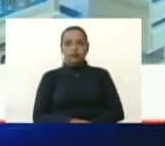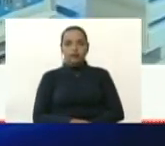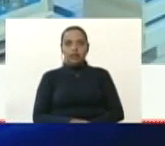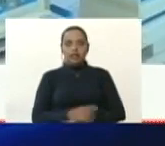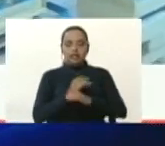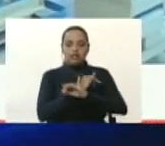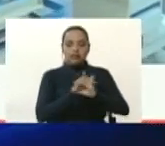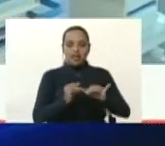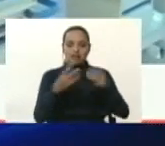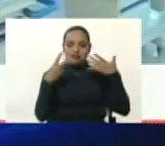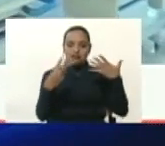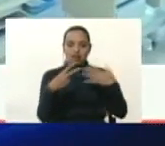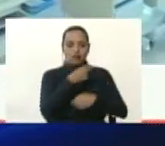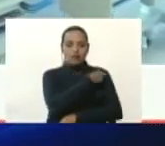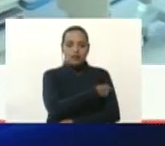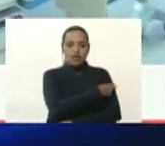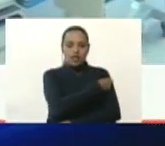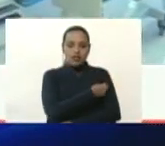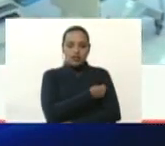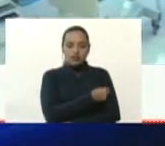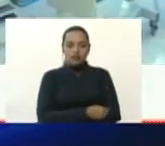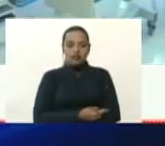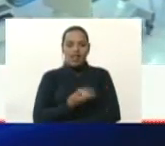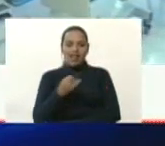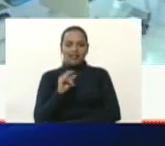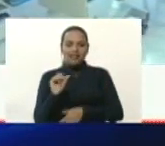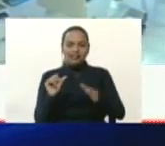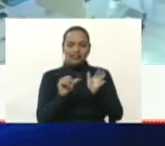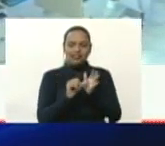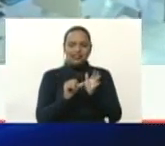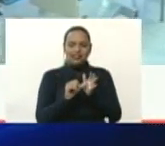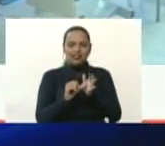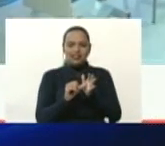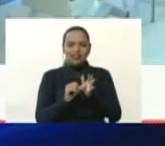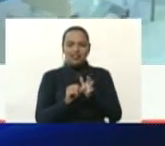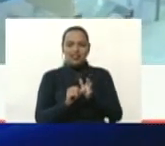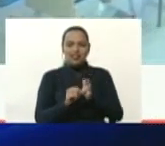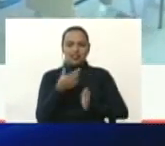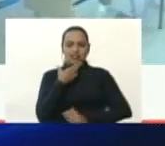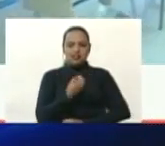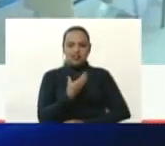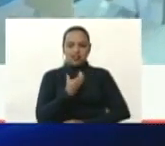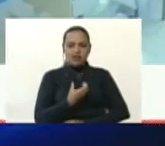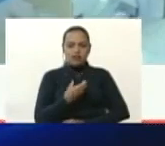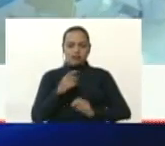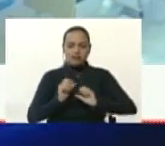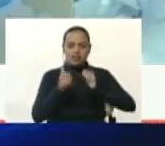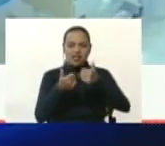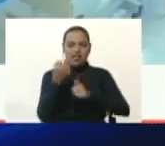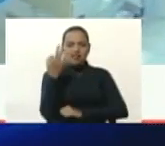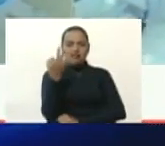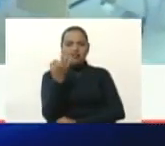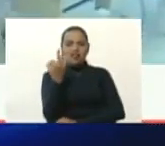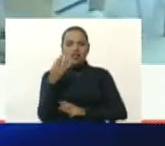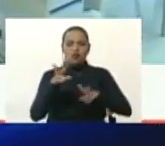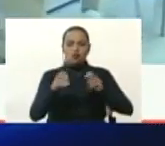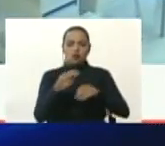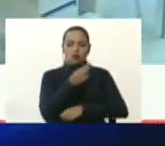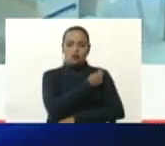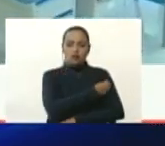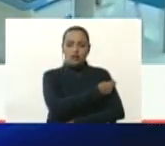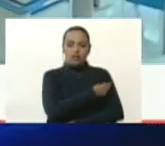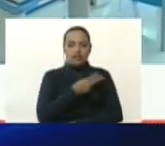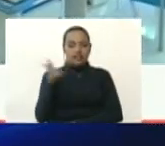Terminar 7 hospitales. Estamos, bueno, a punto ahora de, en diciembre, de inaugurar 3 nuevos hospitales en el país.